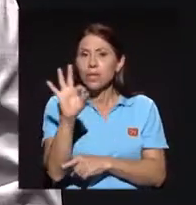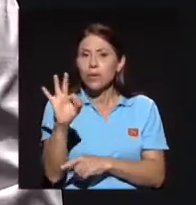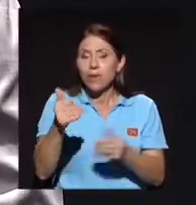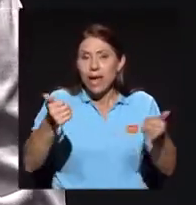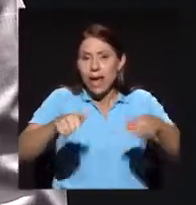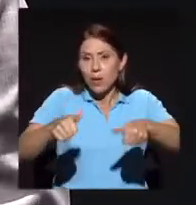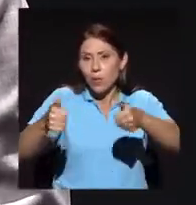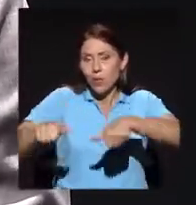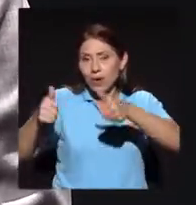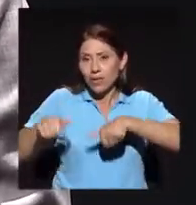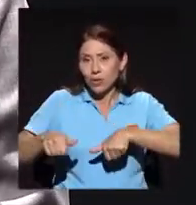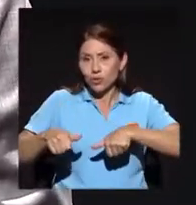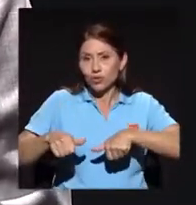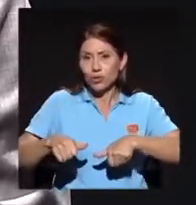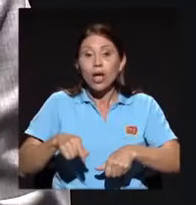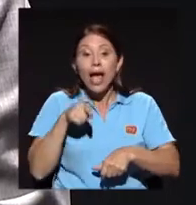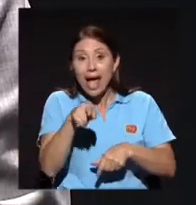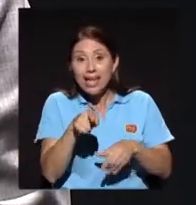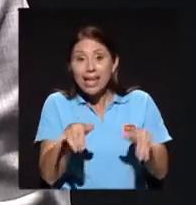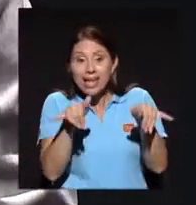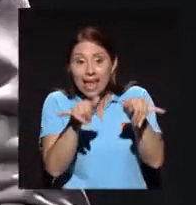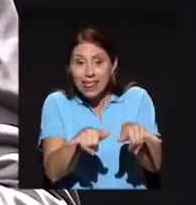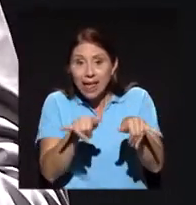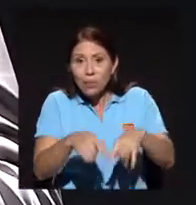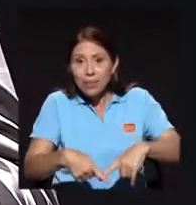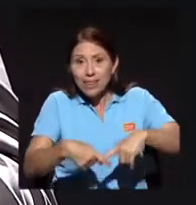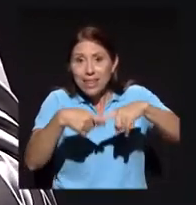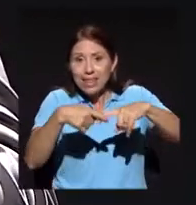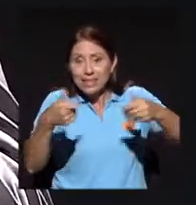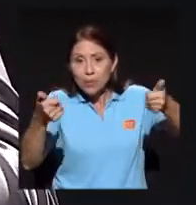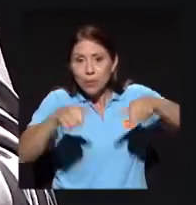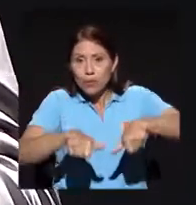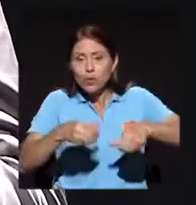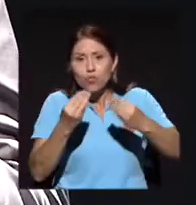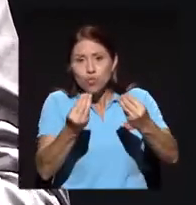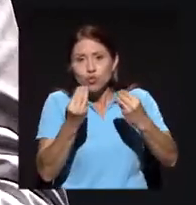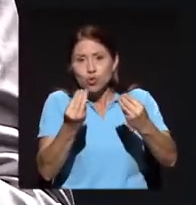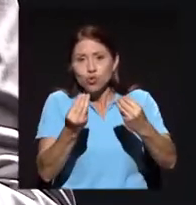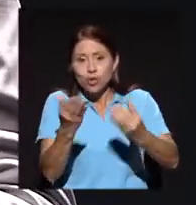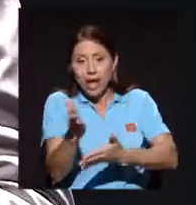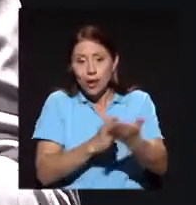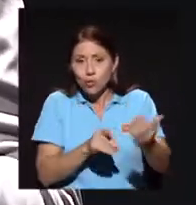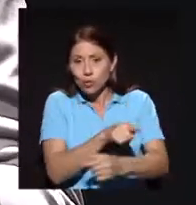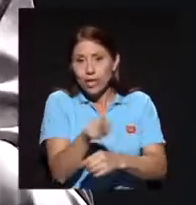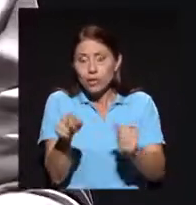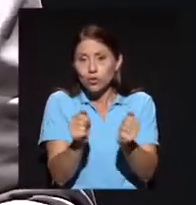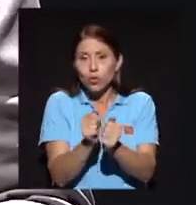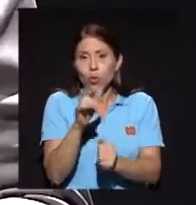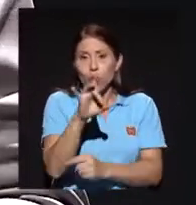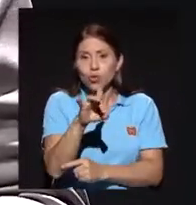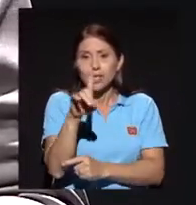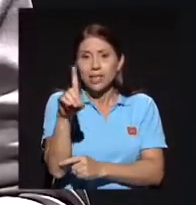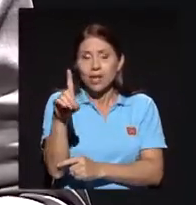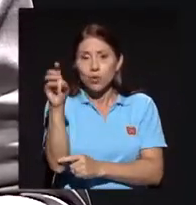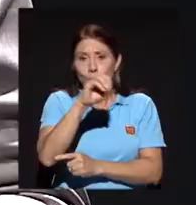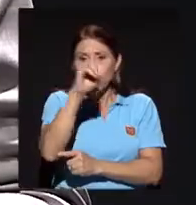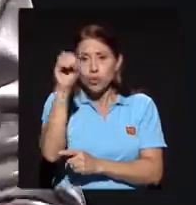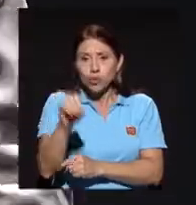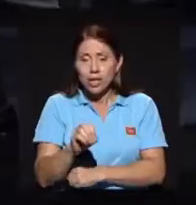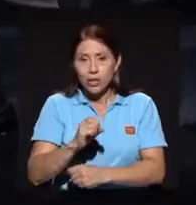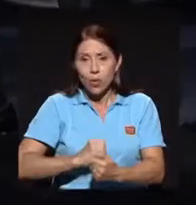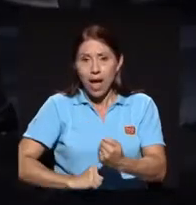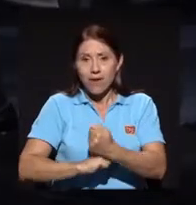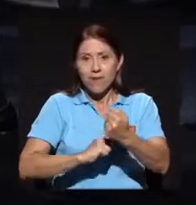acuerdos que quedaron pendientes de aprobación algunos de ellos con 81 por ciento del peso legislativo a favor